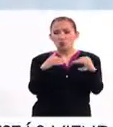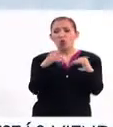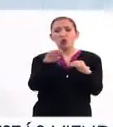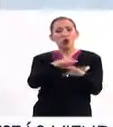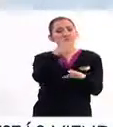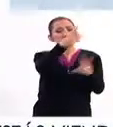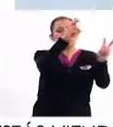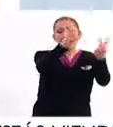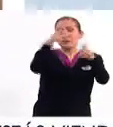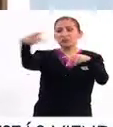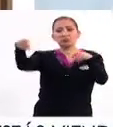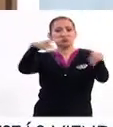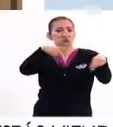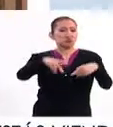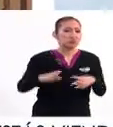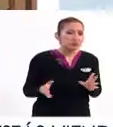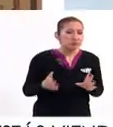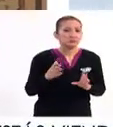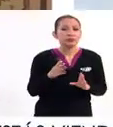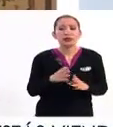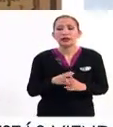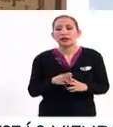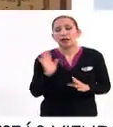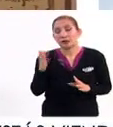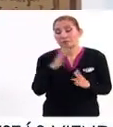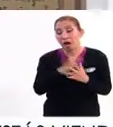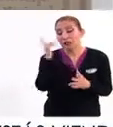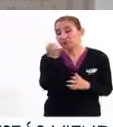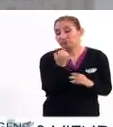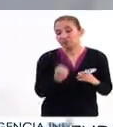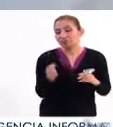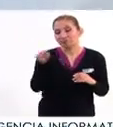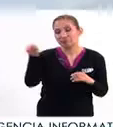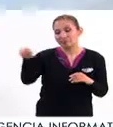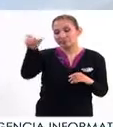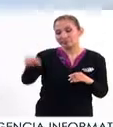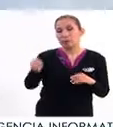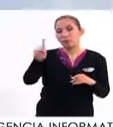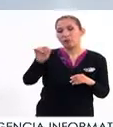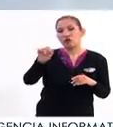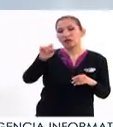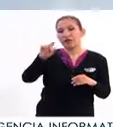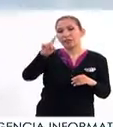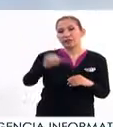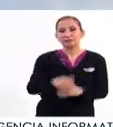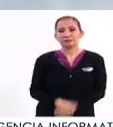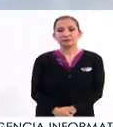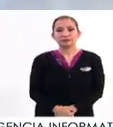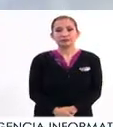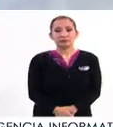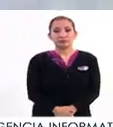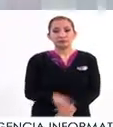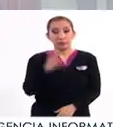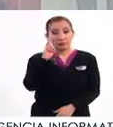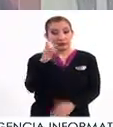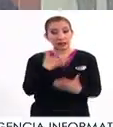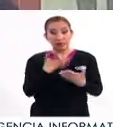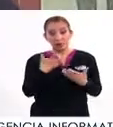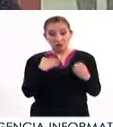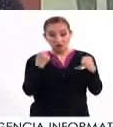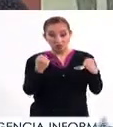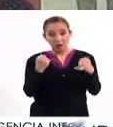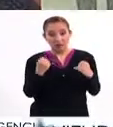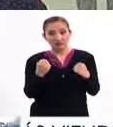Posada. Por lo que veo tenemos una fuerte, no una antigua, sino una fuerte y antigua tradición de la gráfica en el país. Y